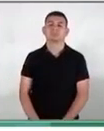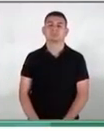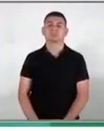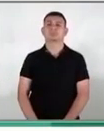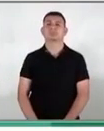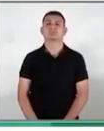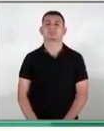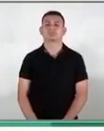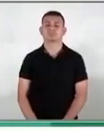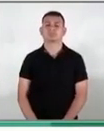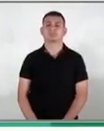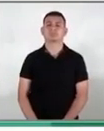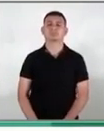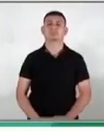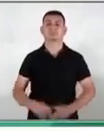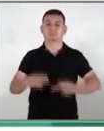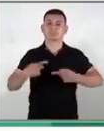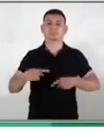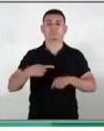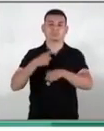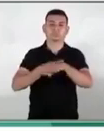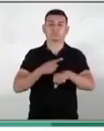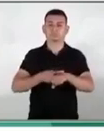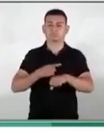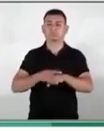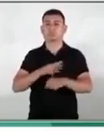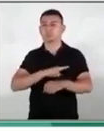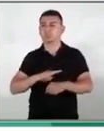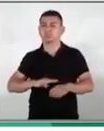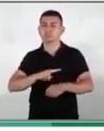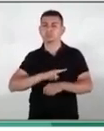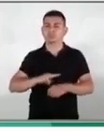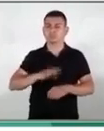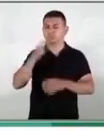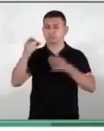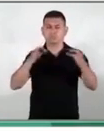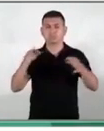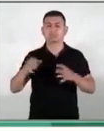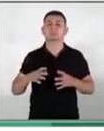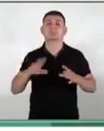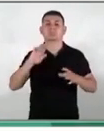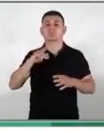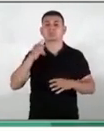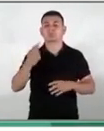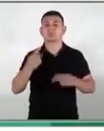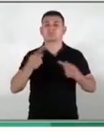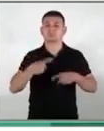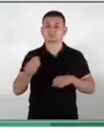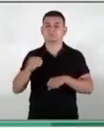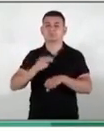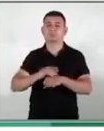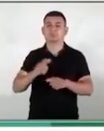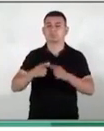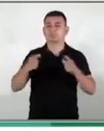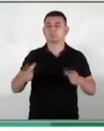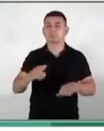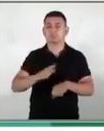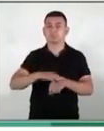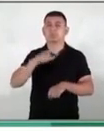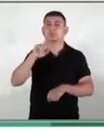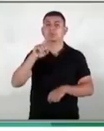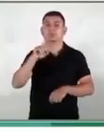lo que corresponde a los casos positivos por municipios, tenemos ya 91 casos nuevos,